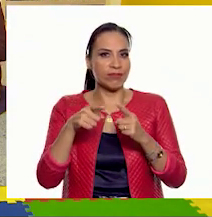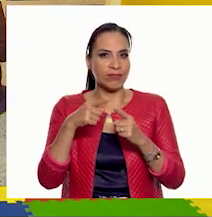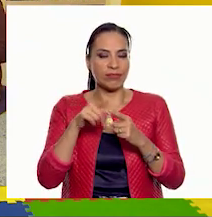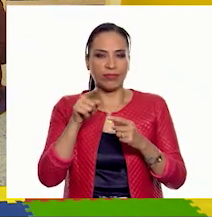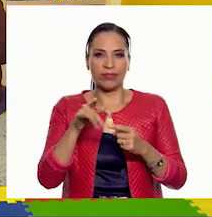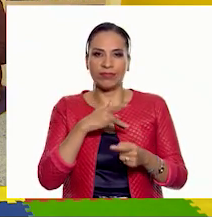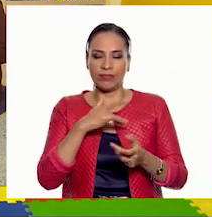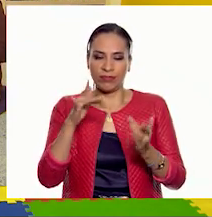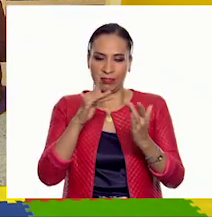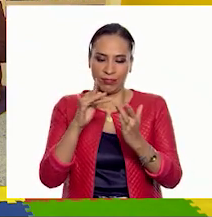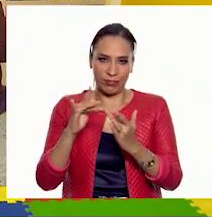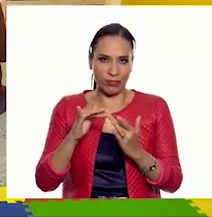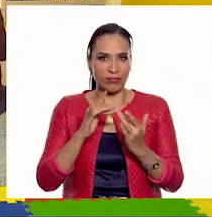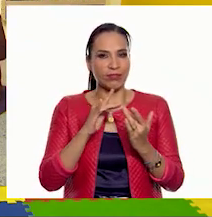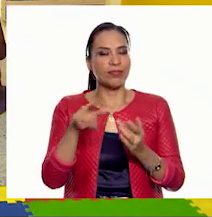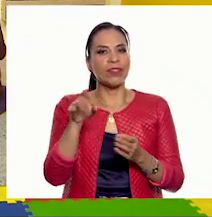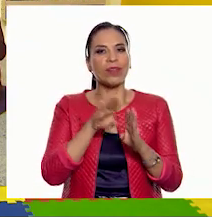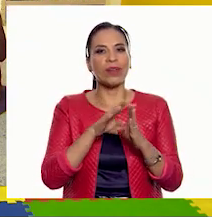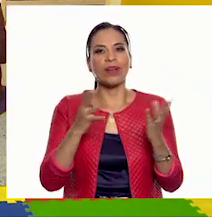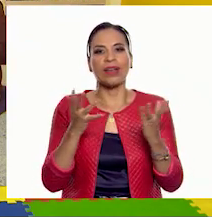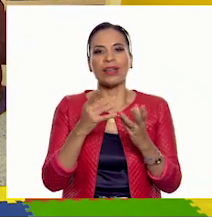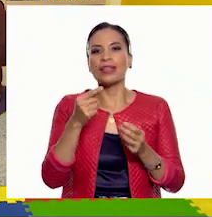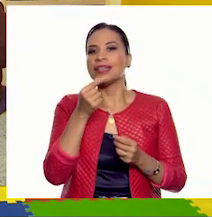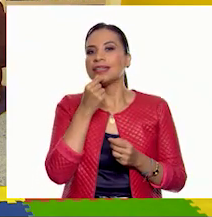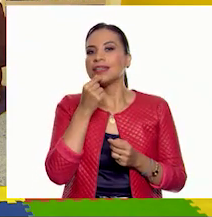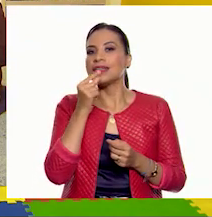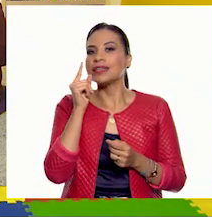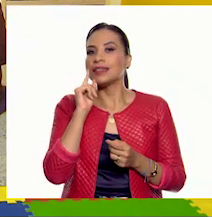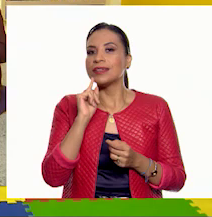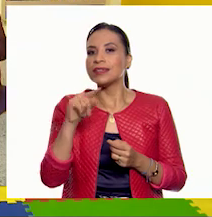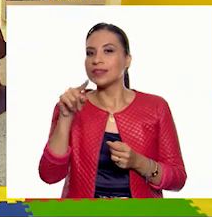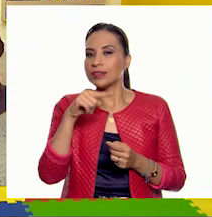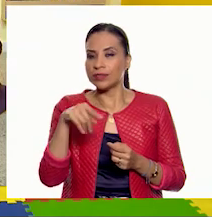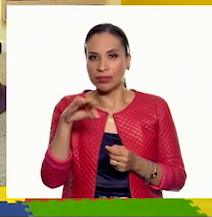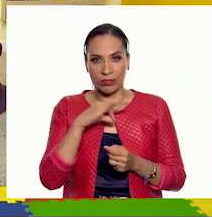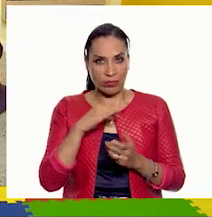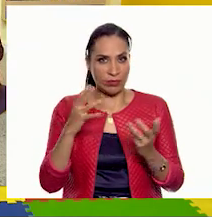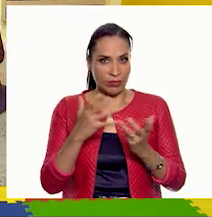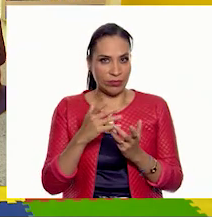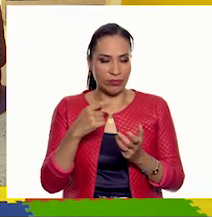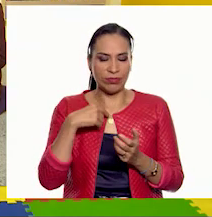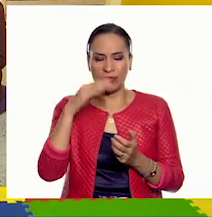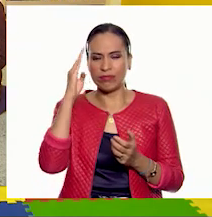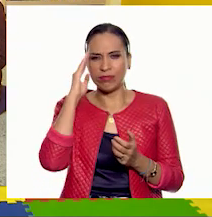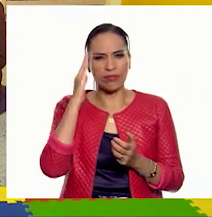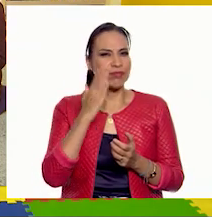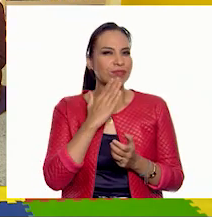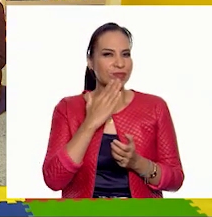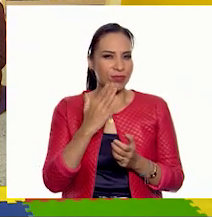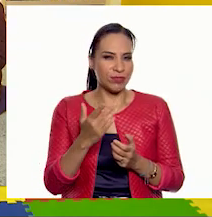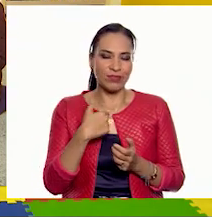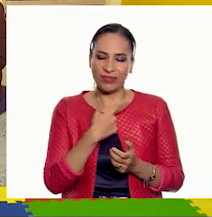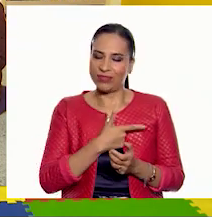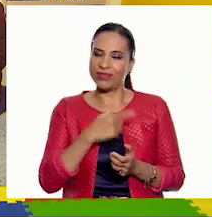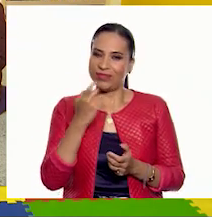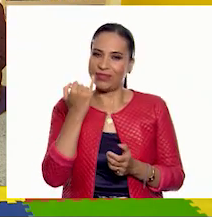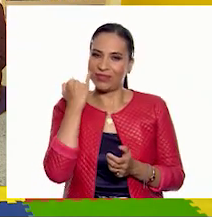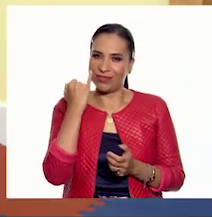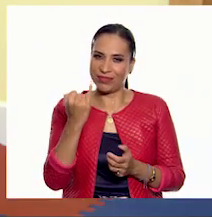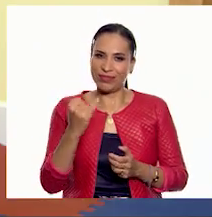nuestra interacción, tal y como lo hacen las niñas y los niños. ¿Te parece bien? Me parece muy bien, me encanta la